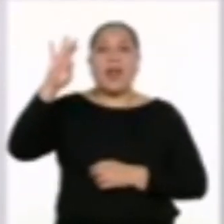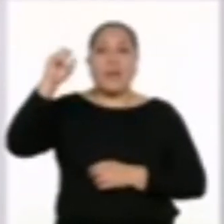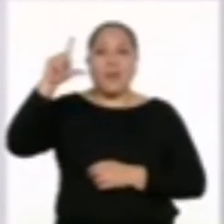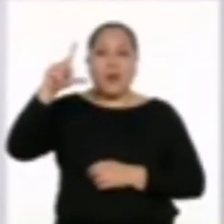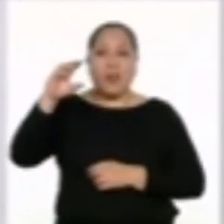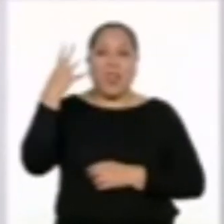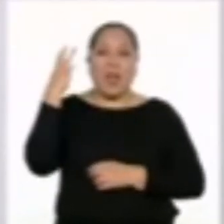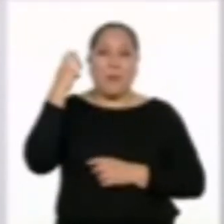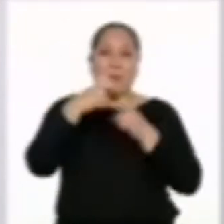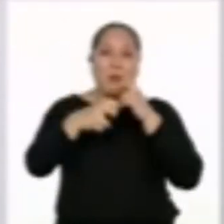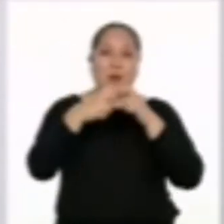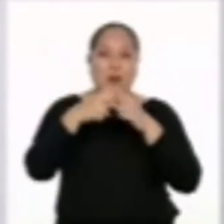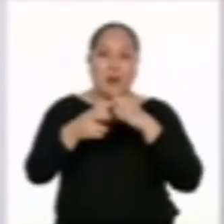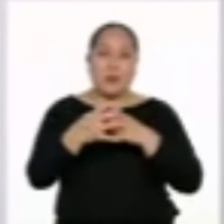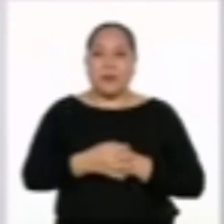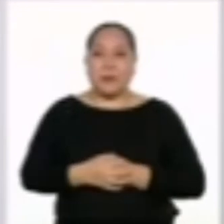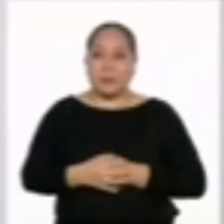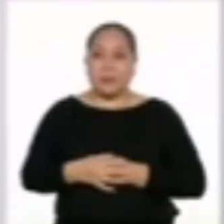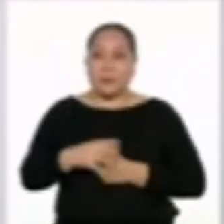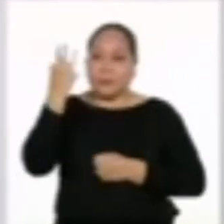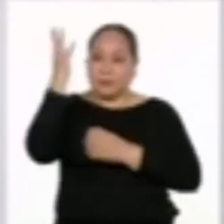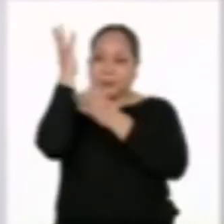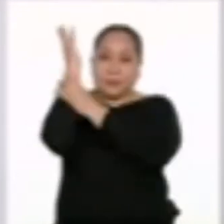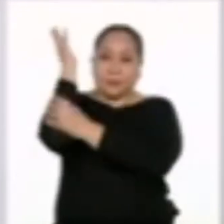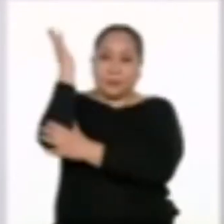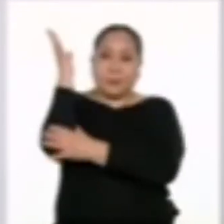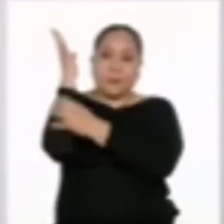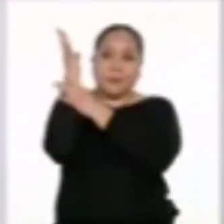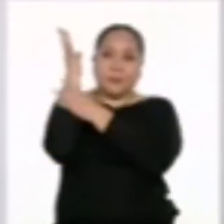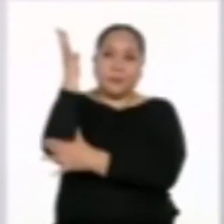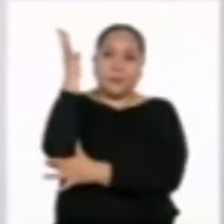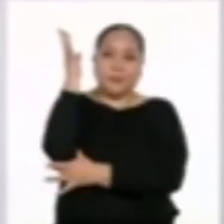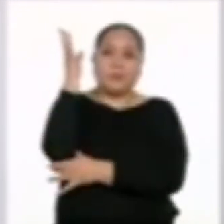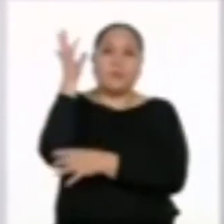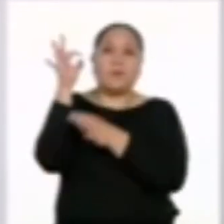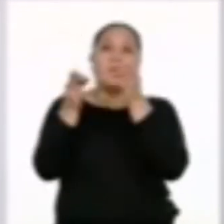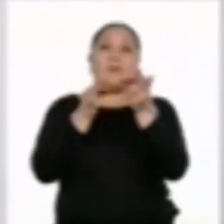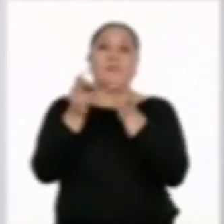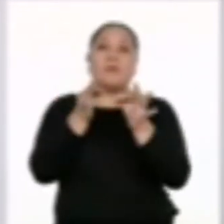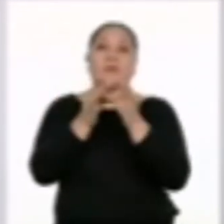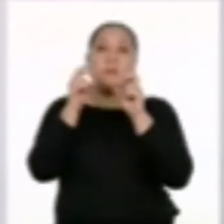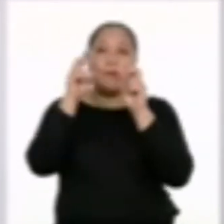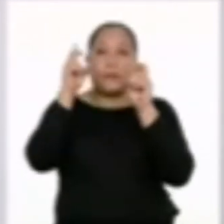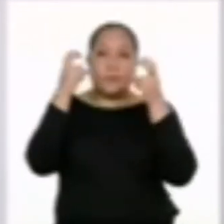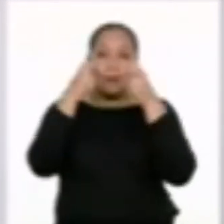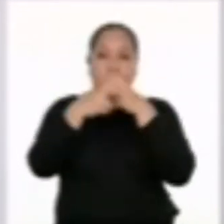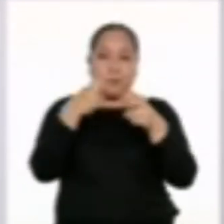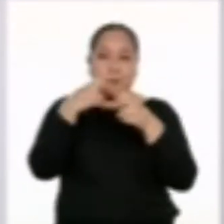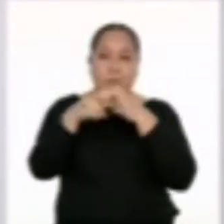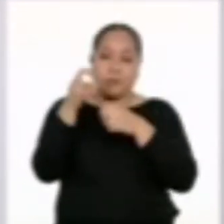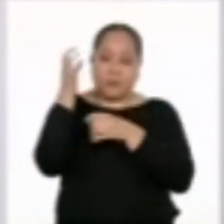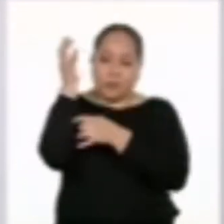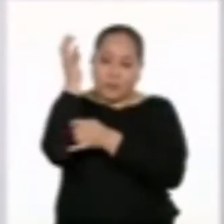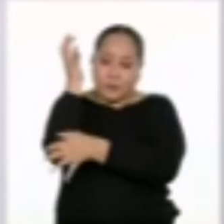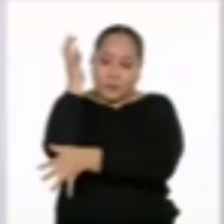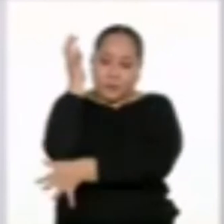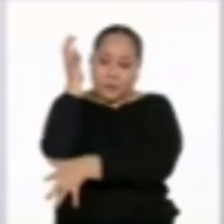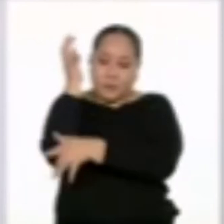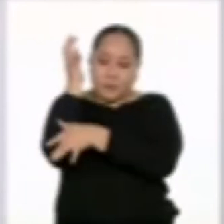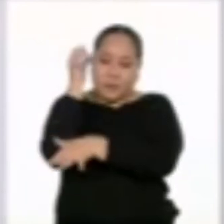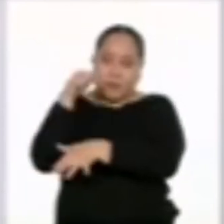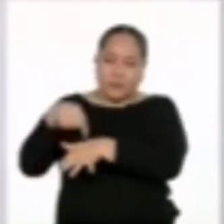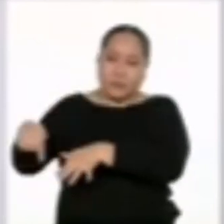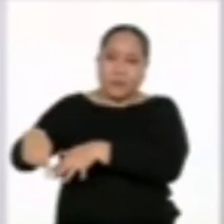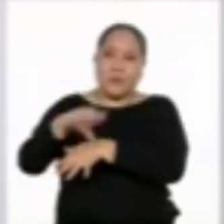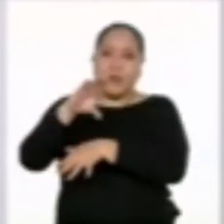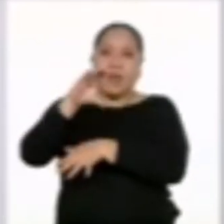completarlo, tengamos en cuenta que en el tronco va la definición de nuestro problema. En las raíces ponemos las